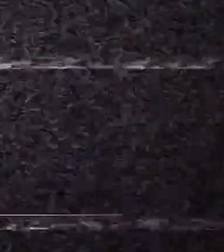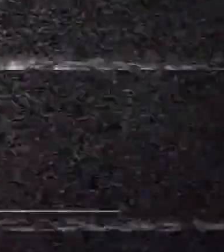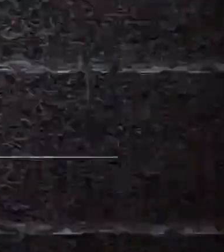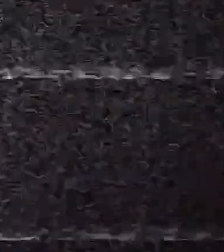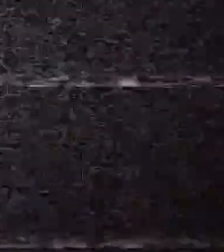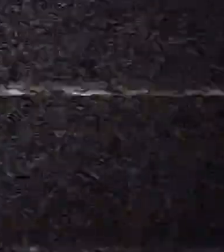Gracias.